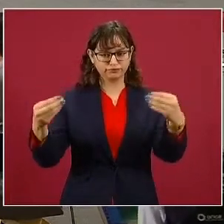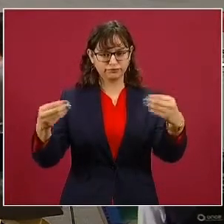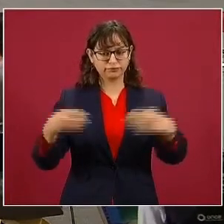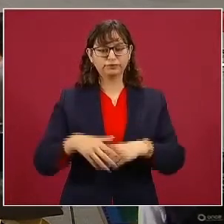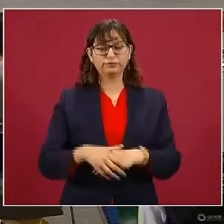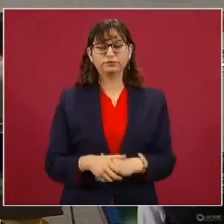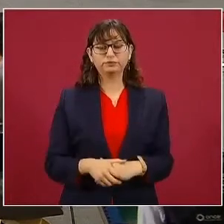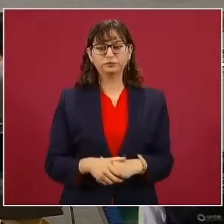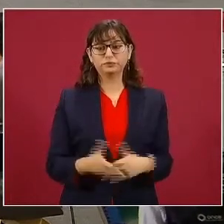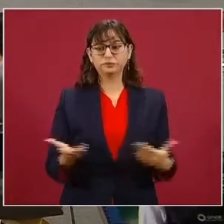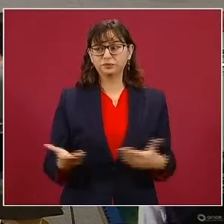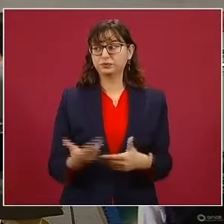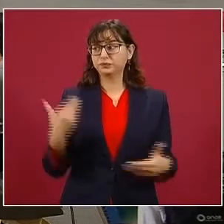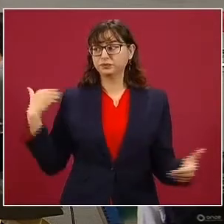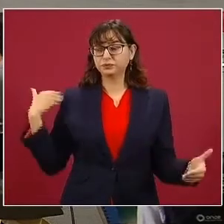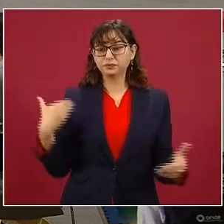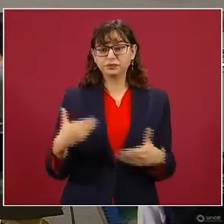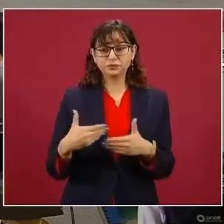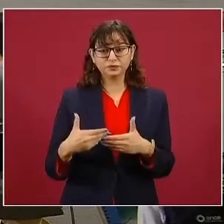cómo vamos,